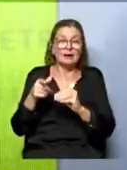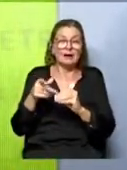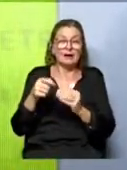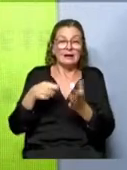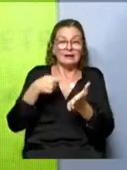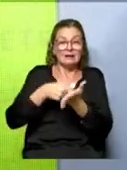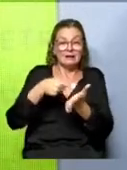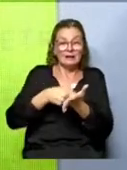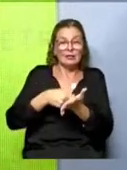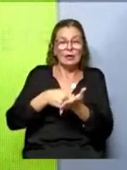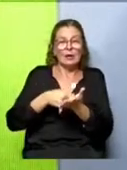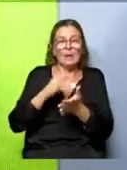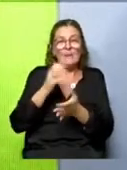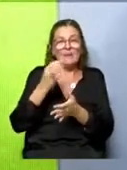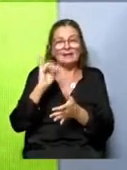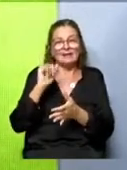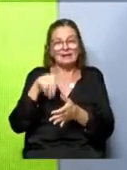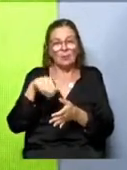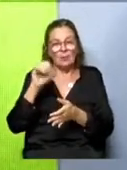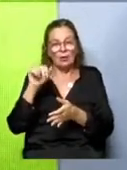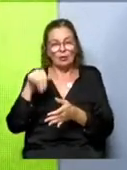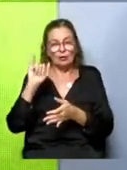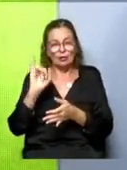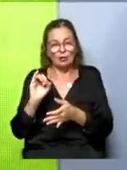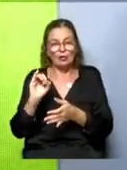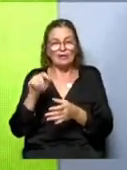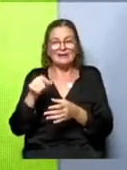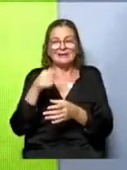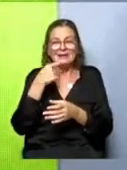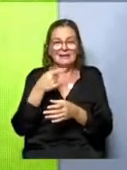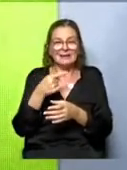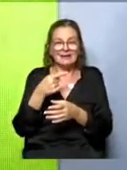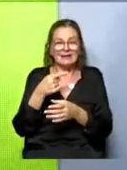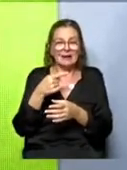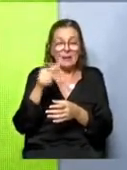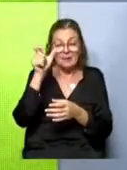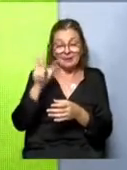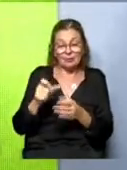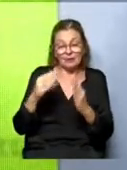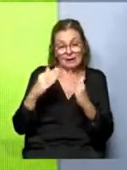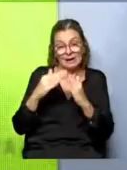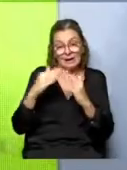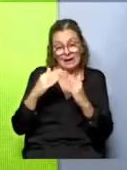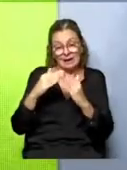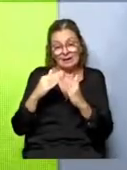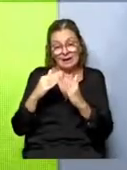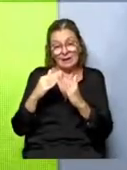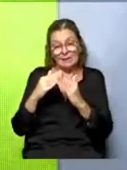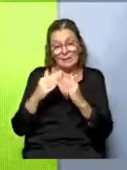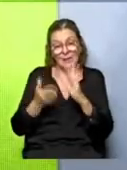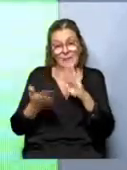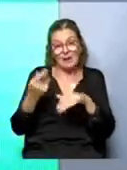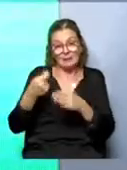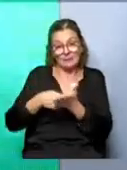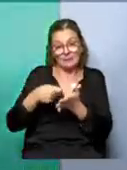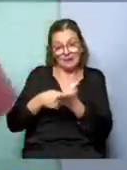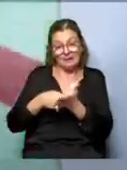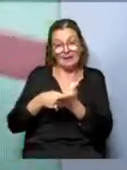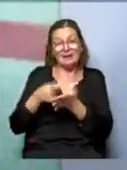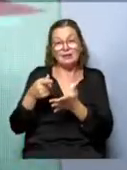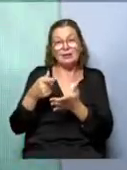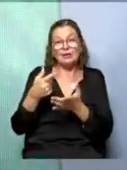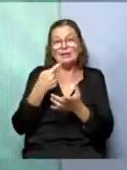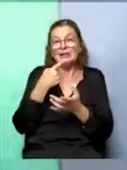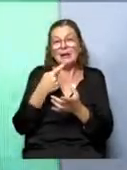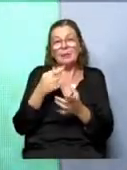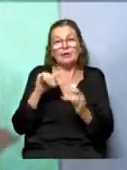aquellos impuestos que gravan más que proporcionalmente a los individuos y hogares que tienen más recursos. Este es el esquema, digamos,